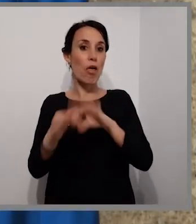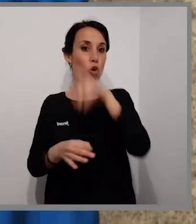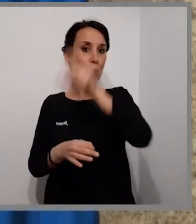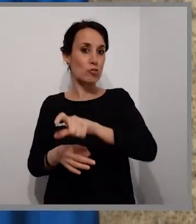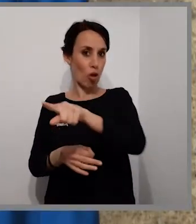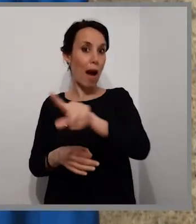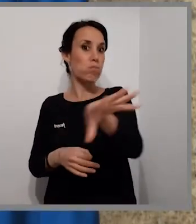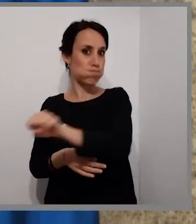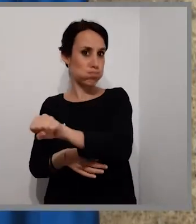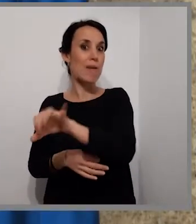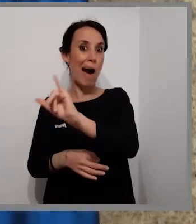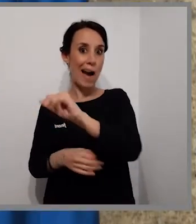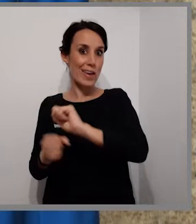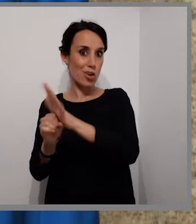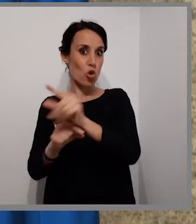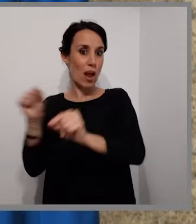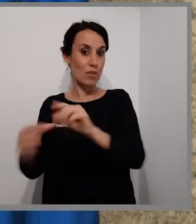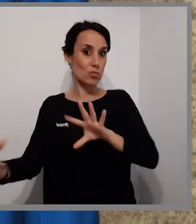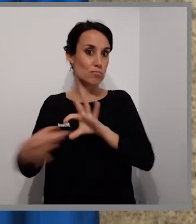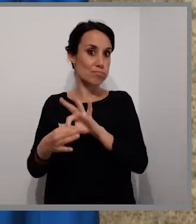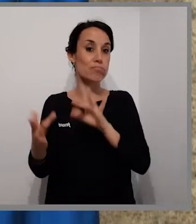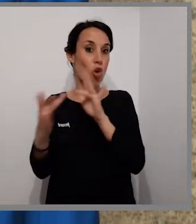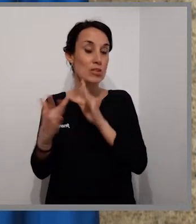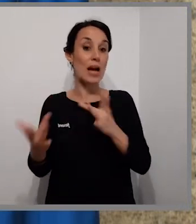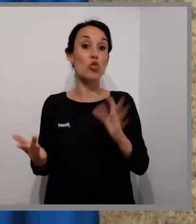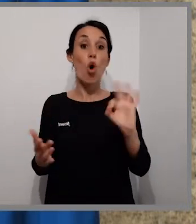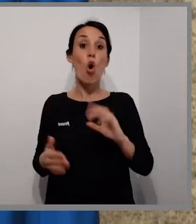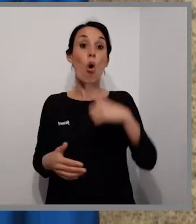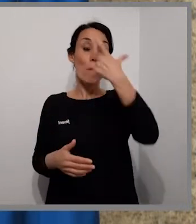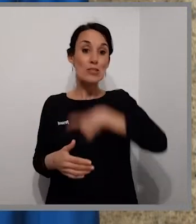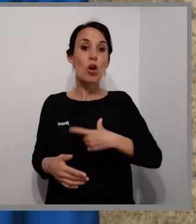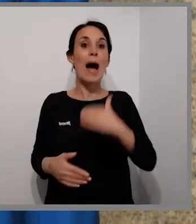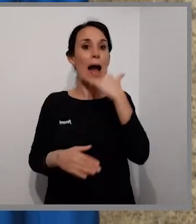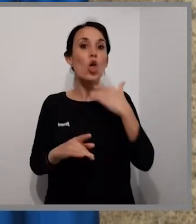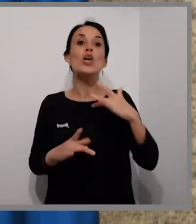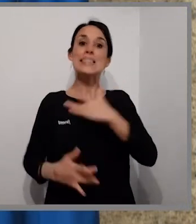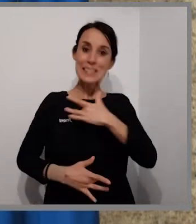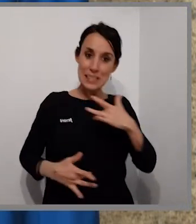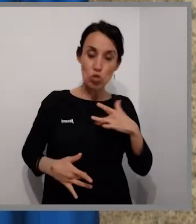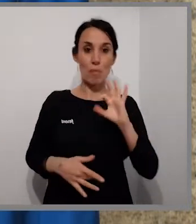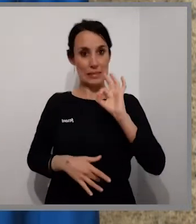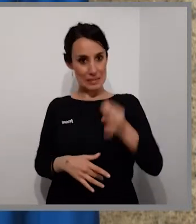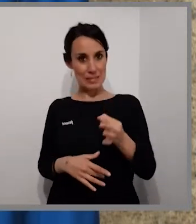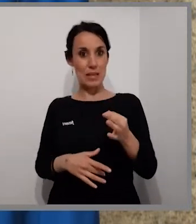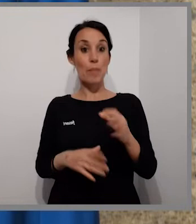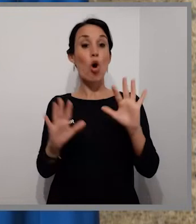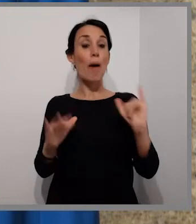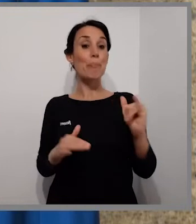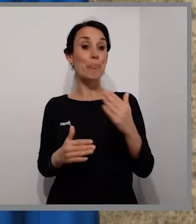relación con alguna persona, o desde luego lo que se trata es de que son aquellas personas que tienen síntomas. Pero hay